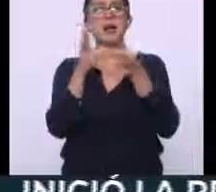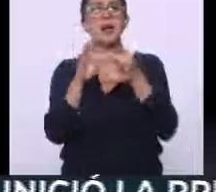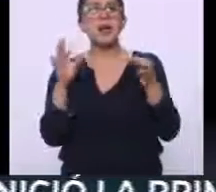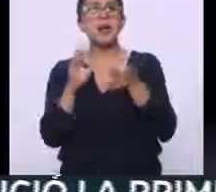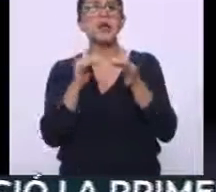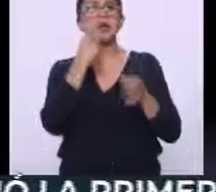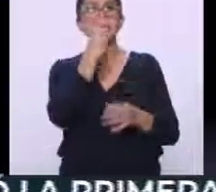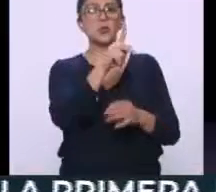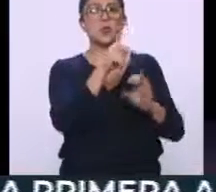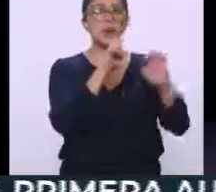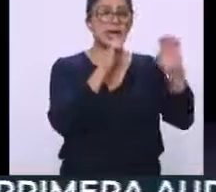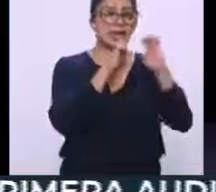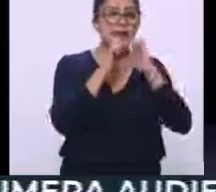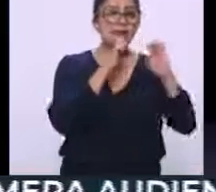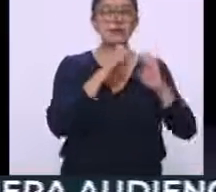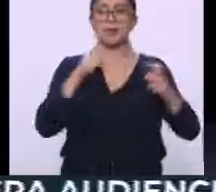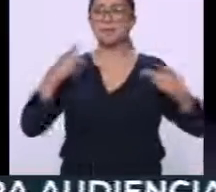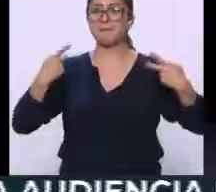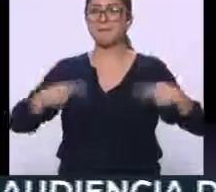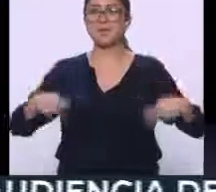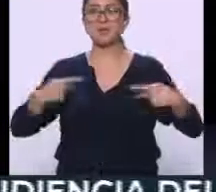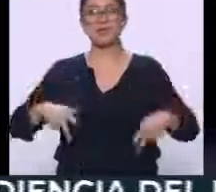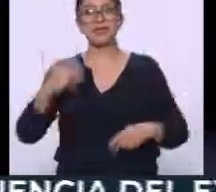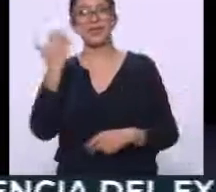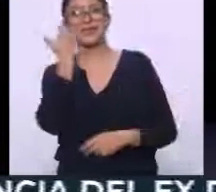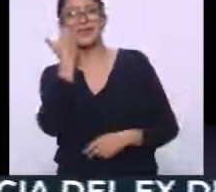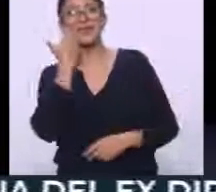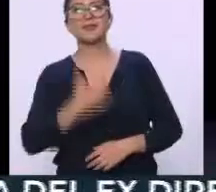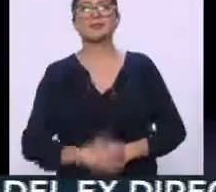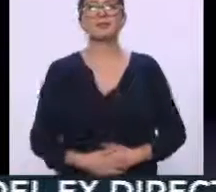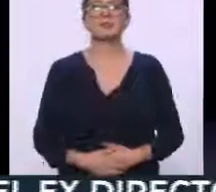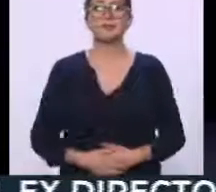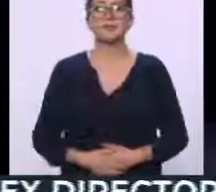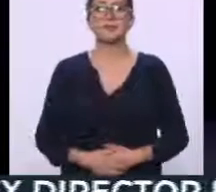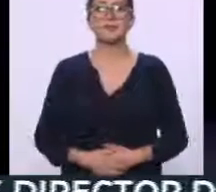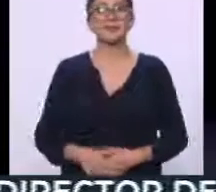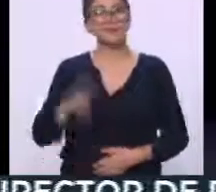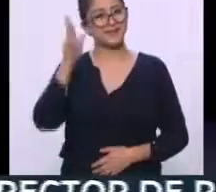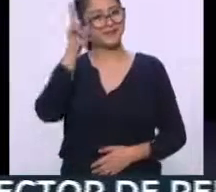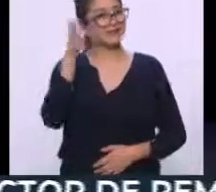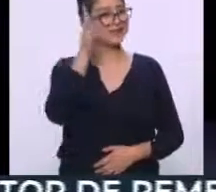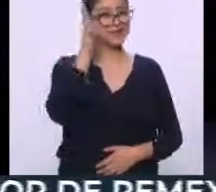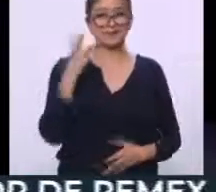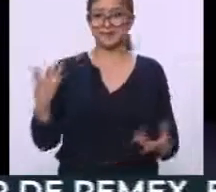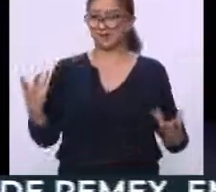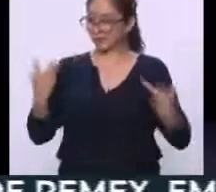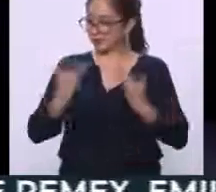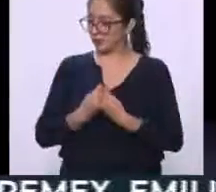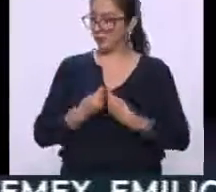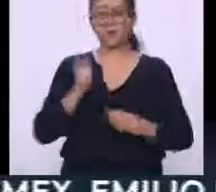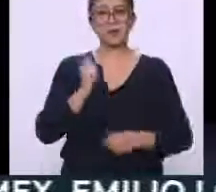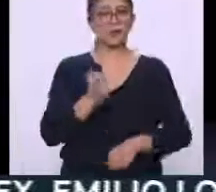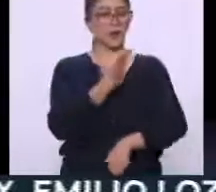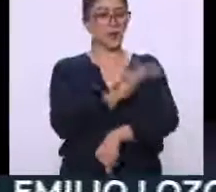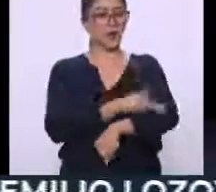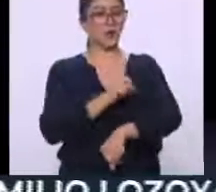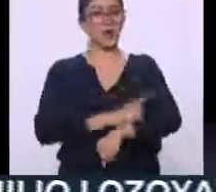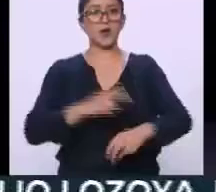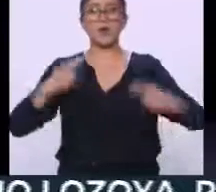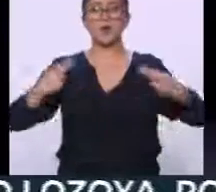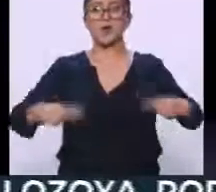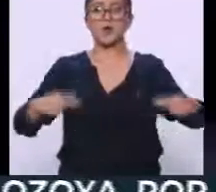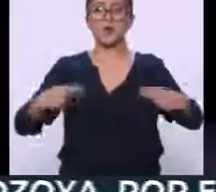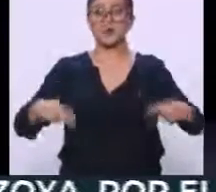chingona. Dana, bienvenida. Hola. Hola. Hola, hola. Nos uniformamos hoy. Nos uniformamos, sí, muy bien. Muy bien. Muy bien, nos vemos.